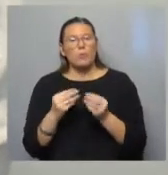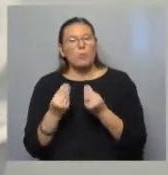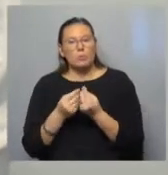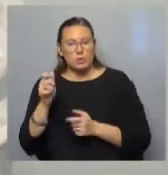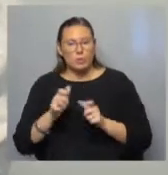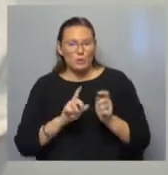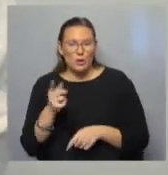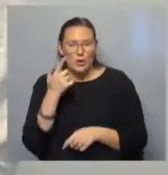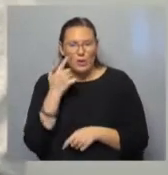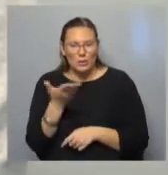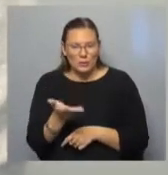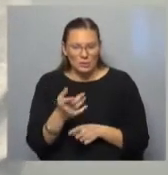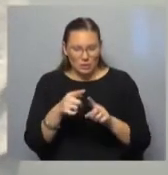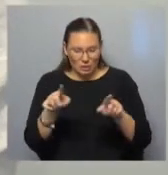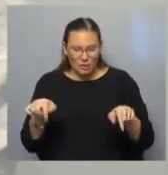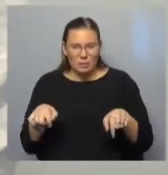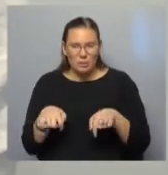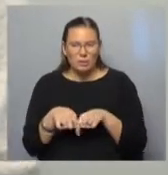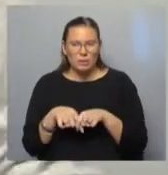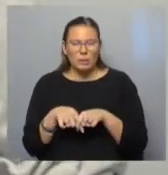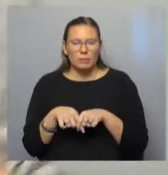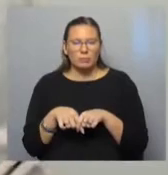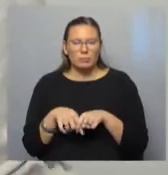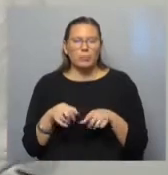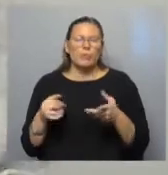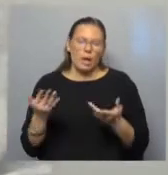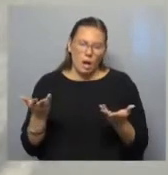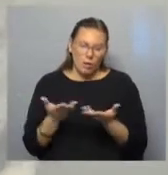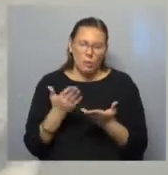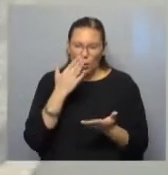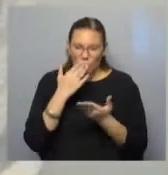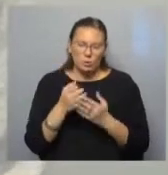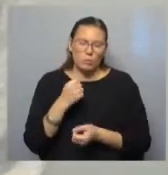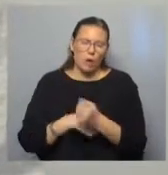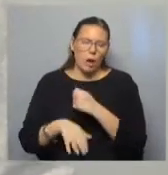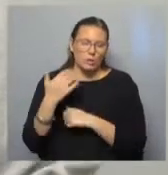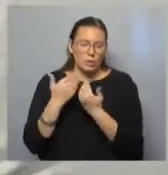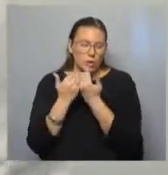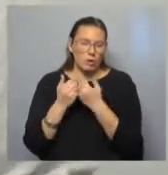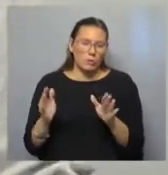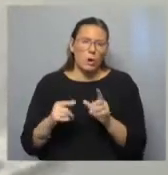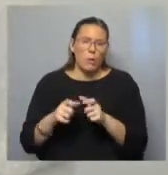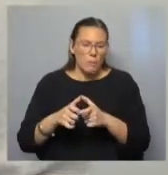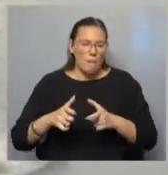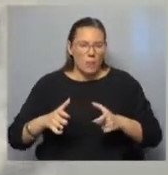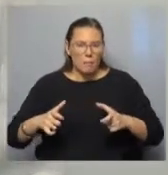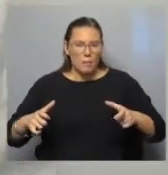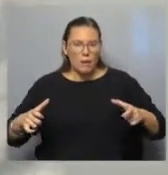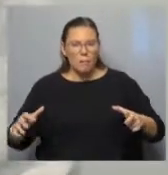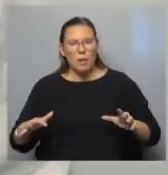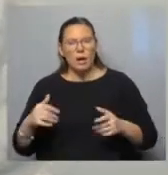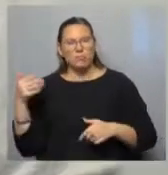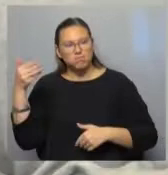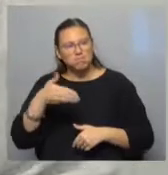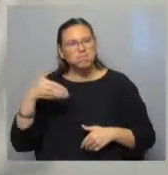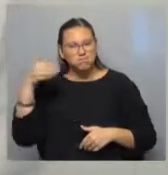gente no la conoce, la sala, aunque ahora estos últimos años desde que abrió cada vez ha ido como ganando en movimiento